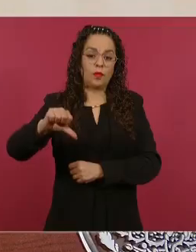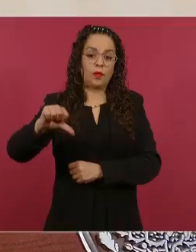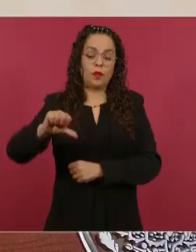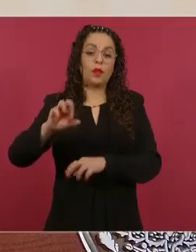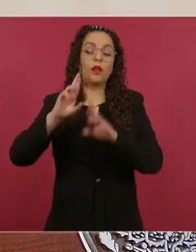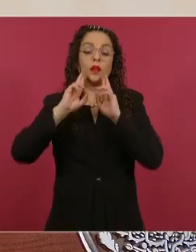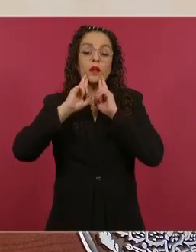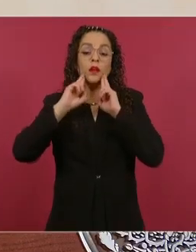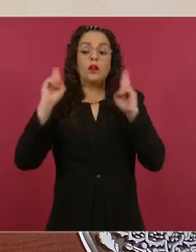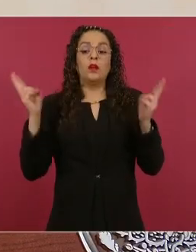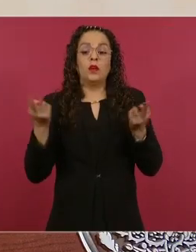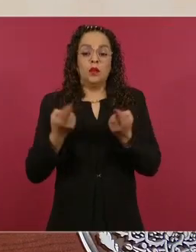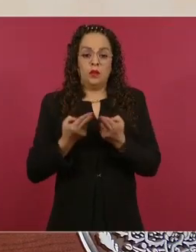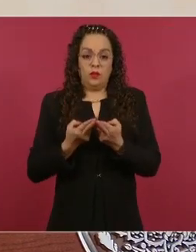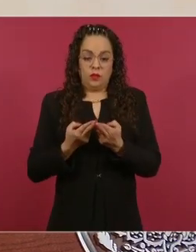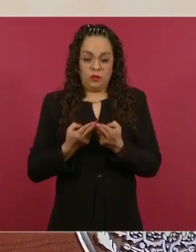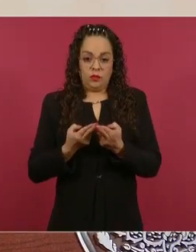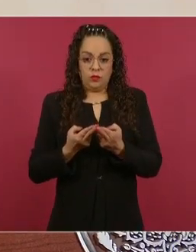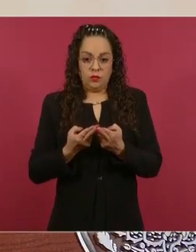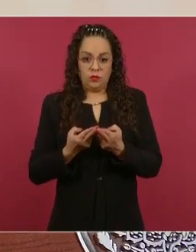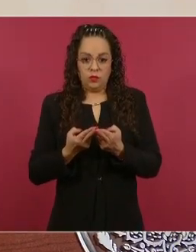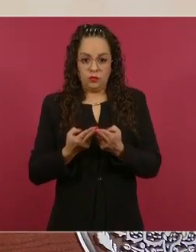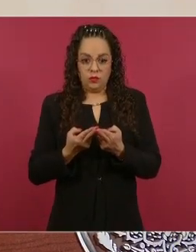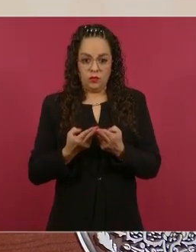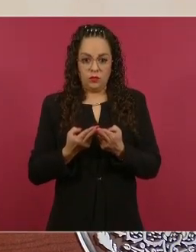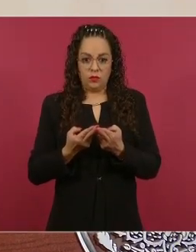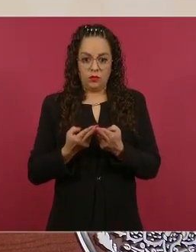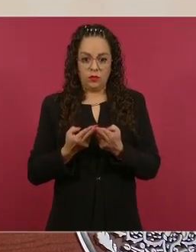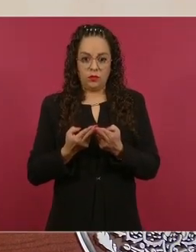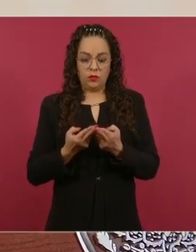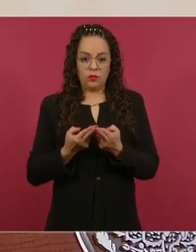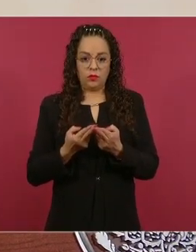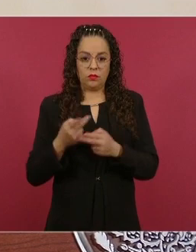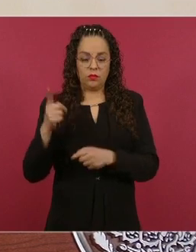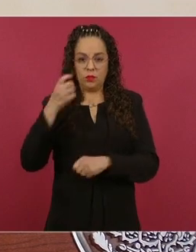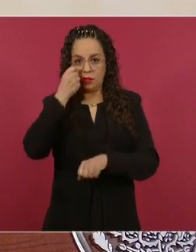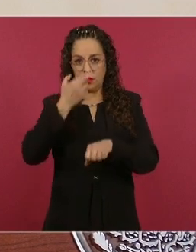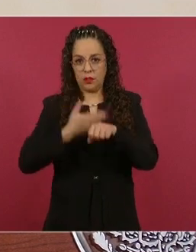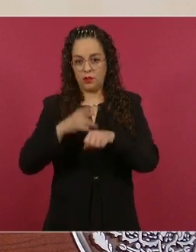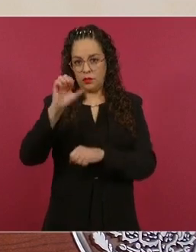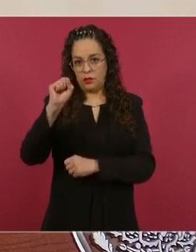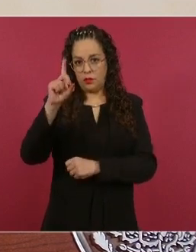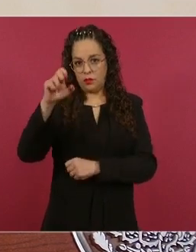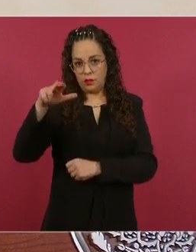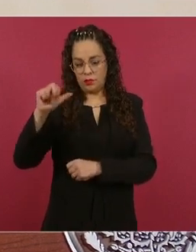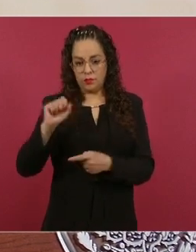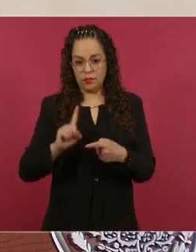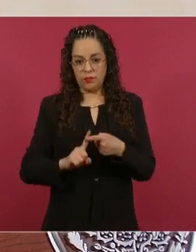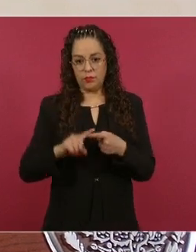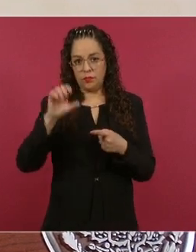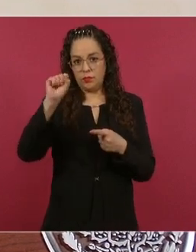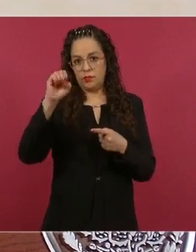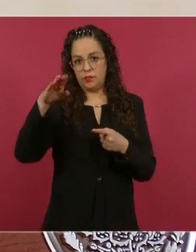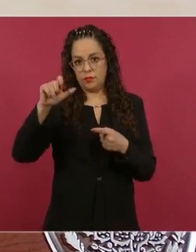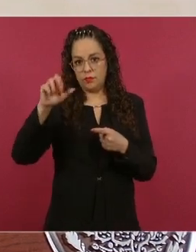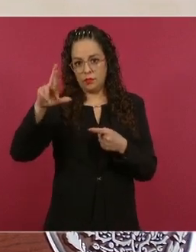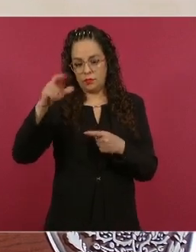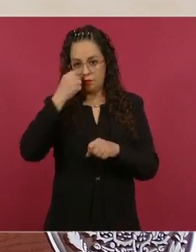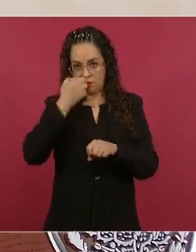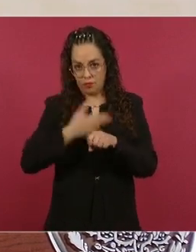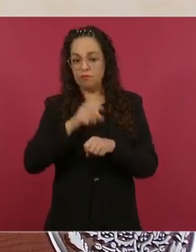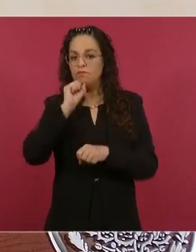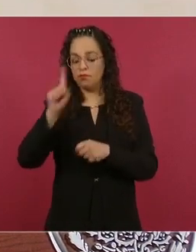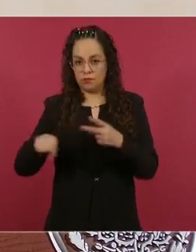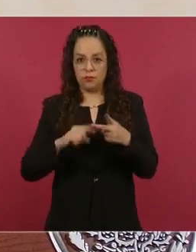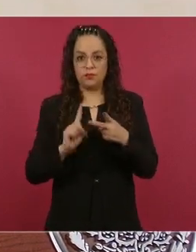participó desde luego el secretario de la Defensa, el secretario de Marina, que